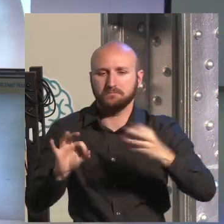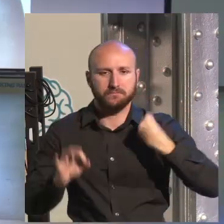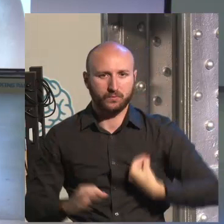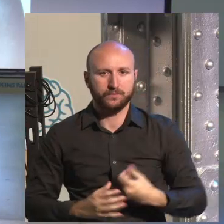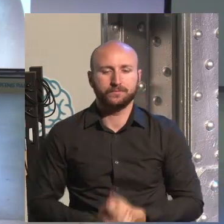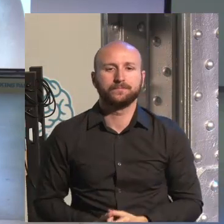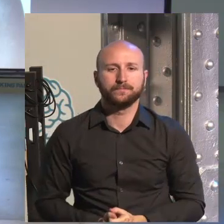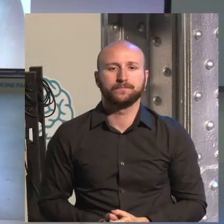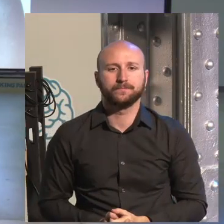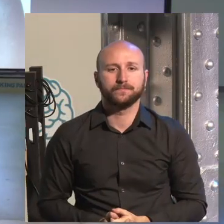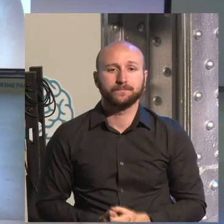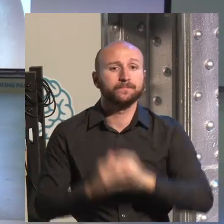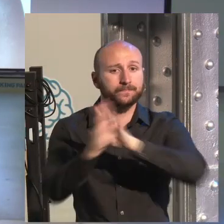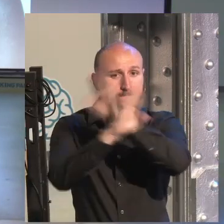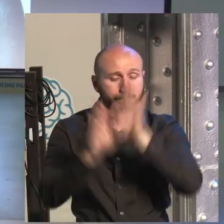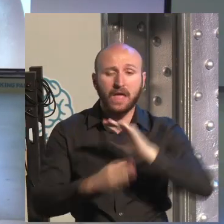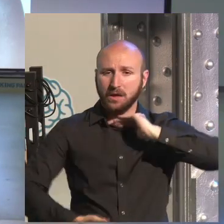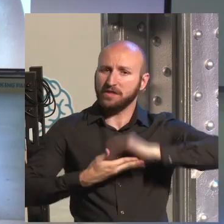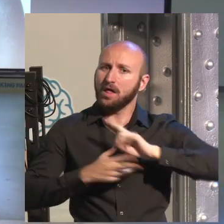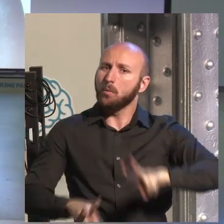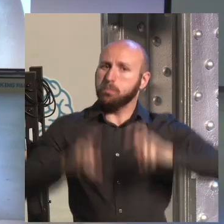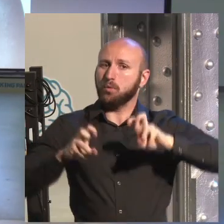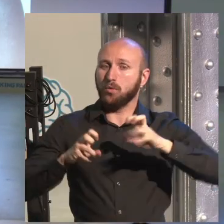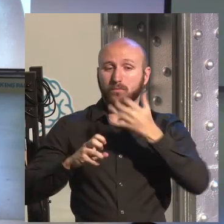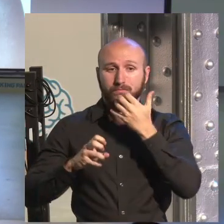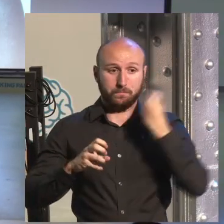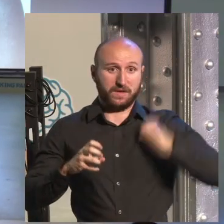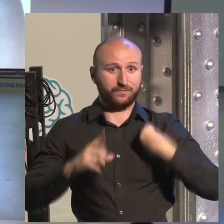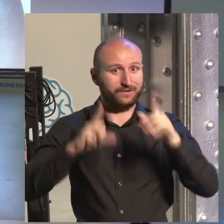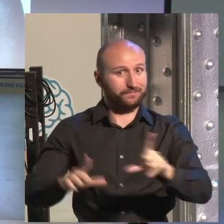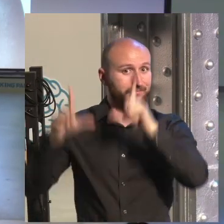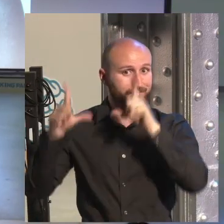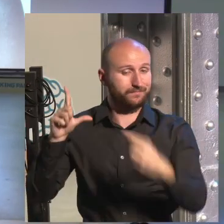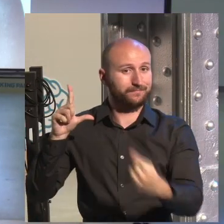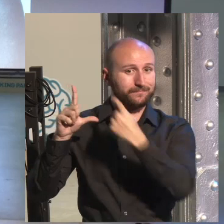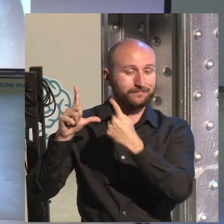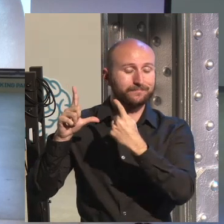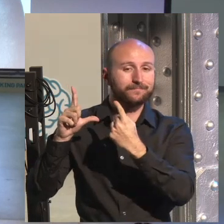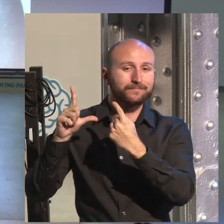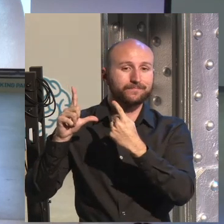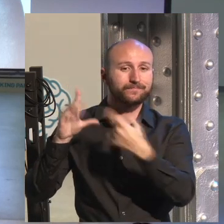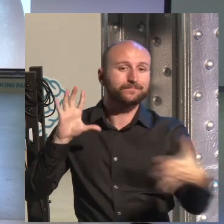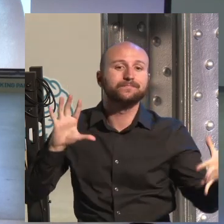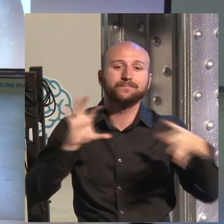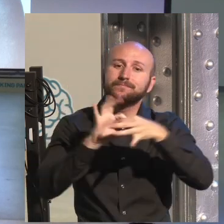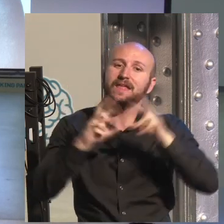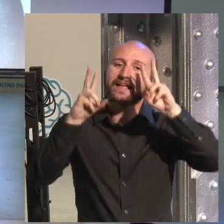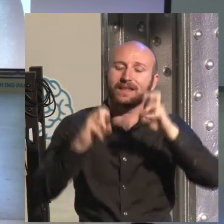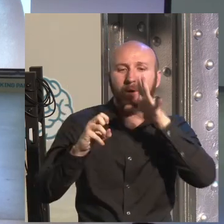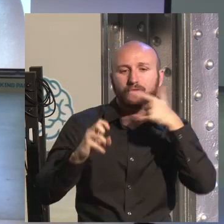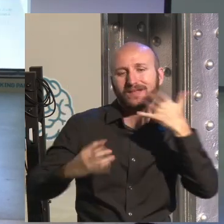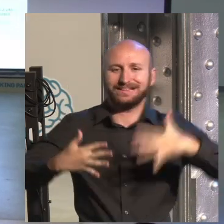finalmente aparecen algunas capacidades muy novedosas, como son estas capacidades que tienen que ver con el uso de símbolos o de